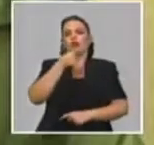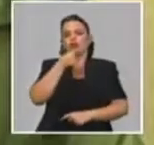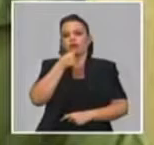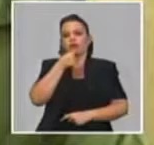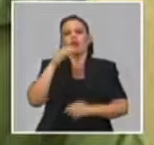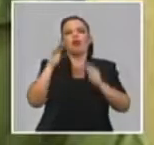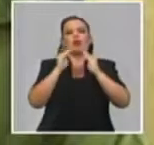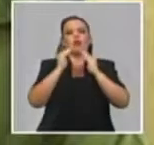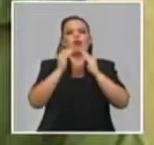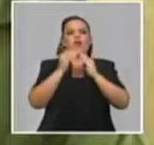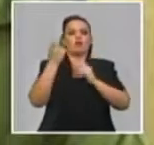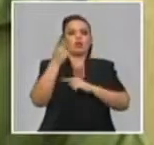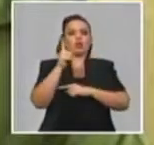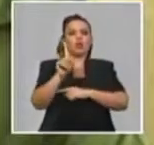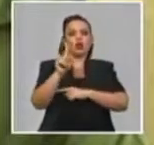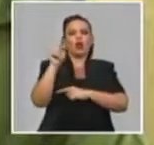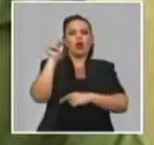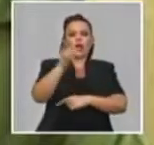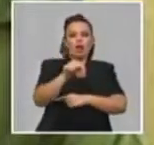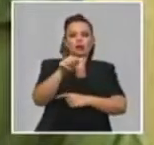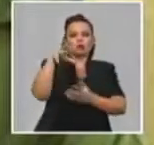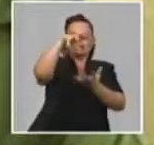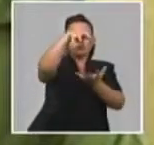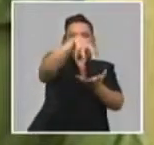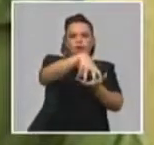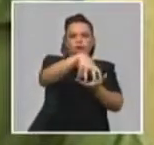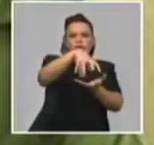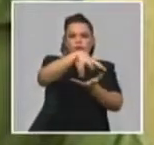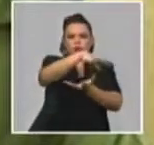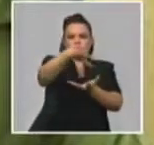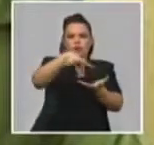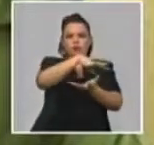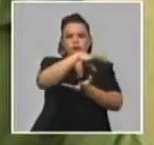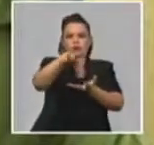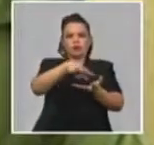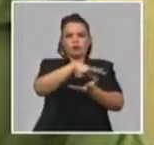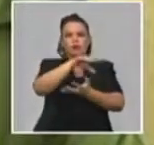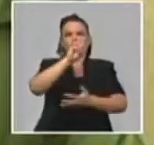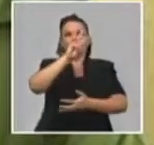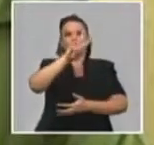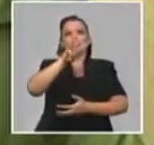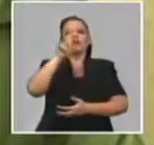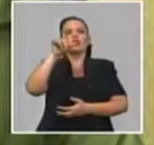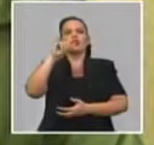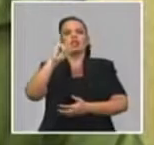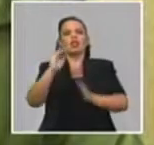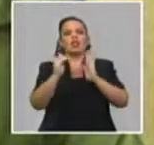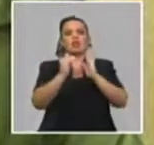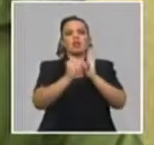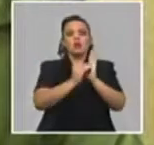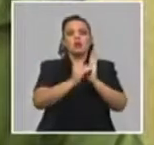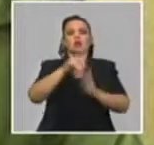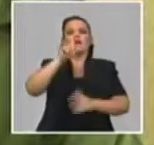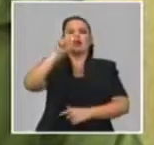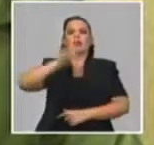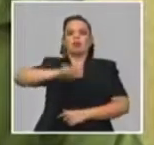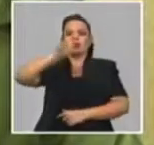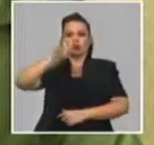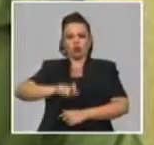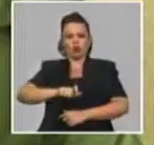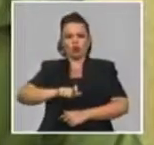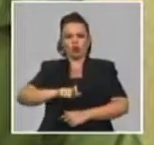Dentro del Consejo Popular, bueno, el Consejo Popular tiene 19.356 habitantes, están ubicados en